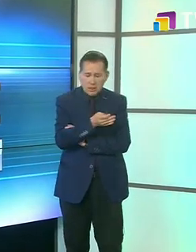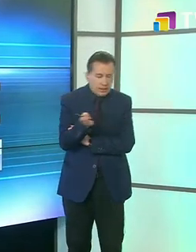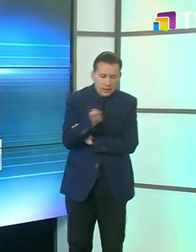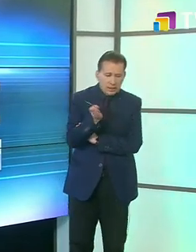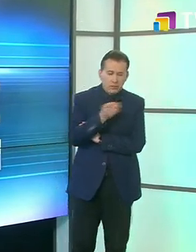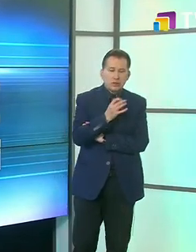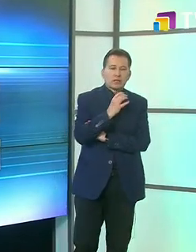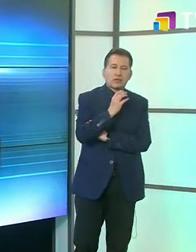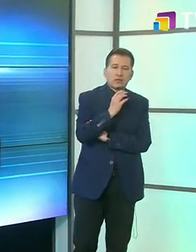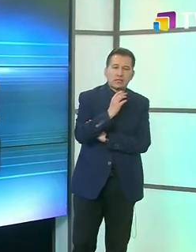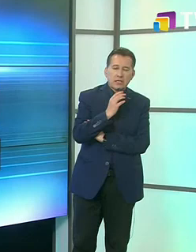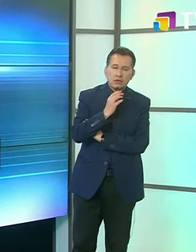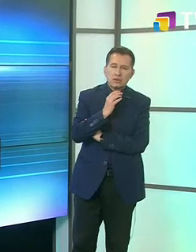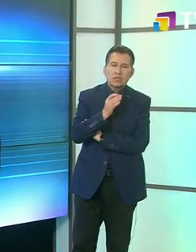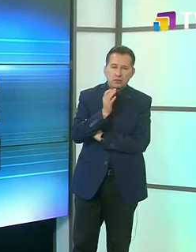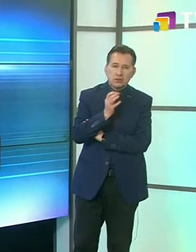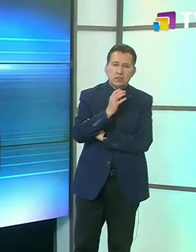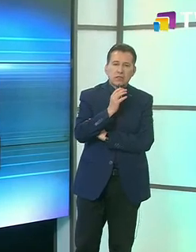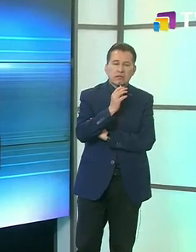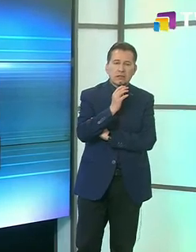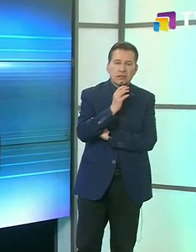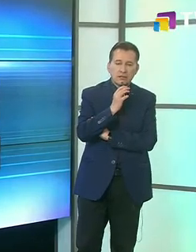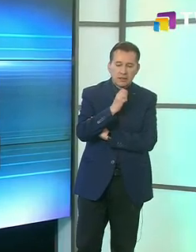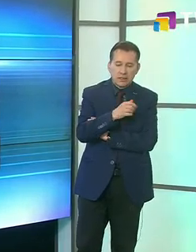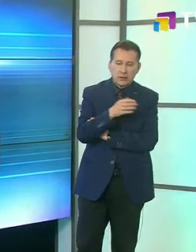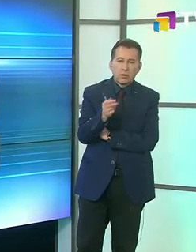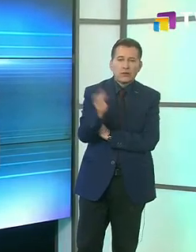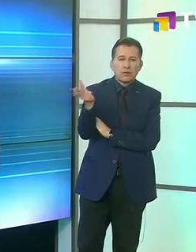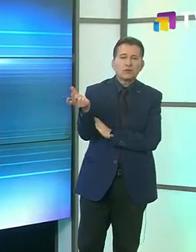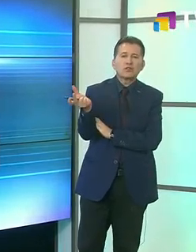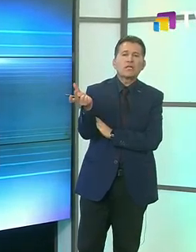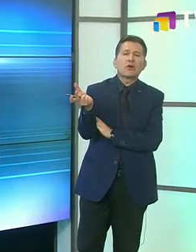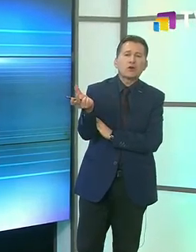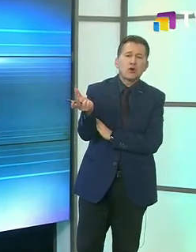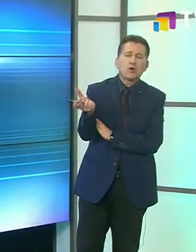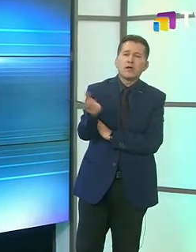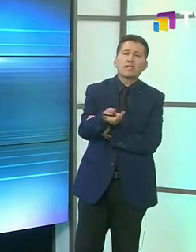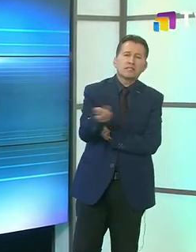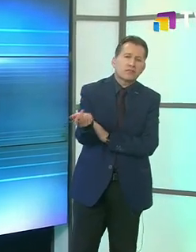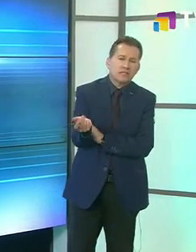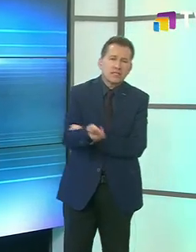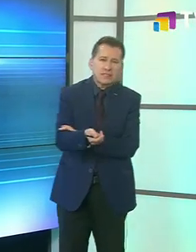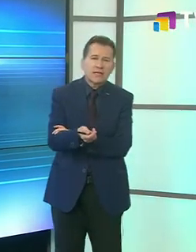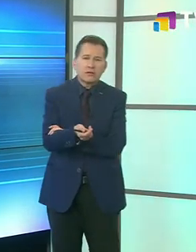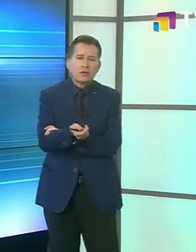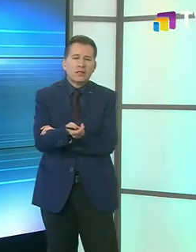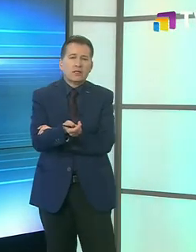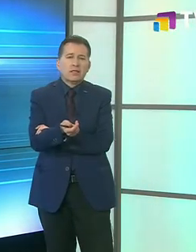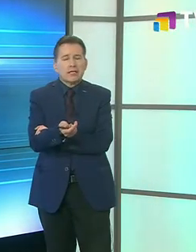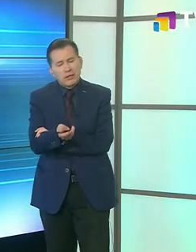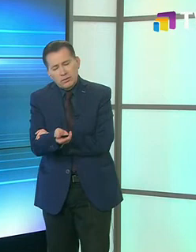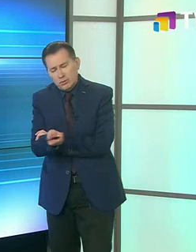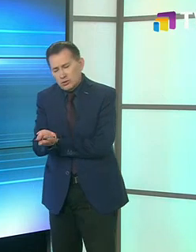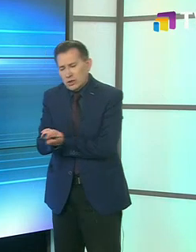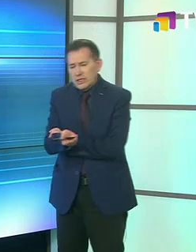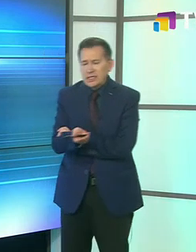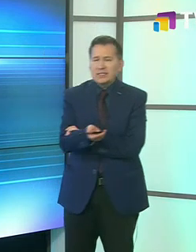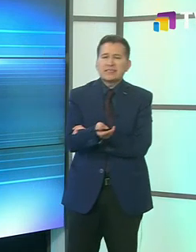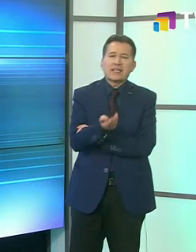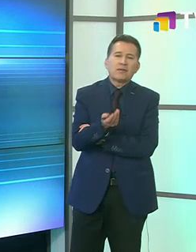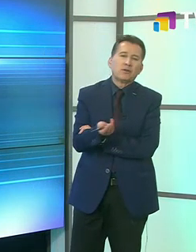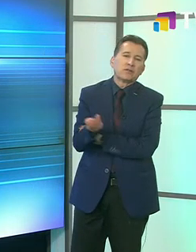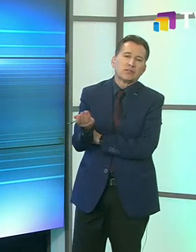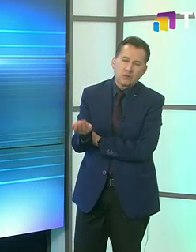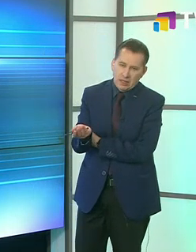de que la potestad lo tienen ellos y que ellos seguirán regulando. Para eso tienen el código QR y se lo está retirando. Claro, el punto aquí